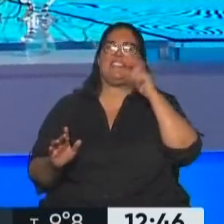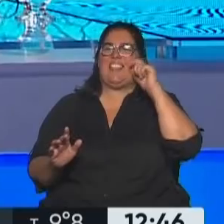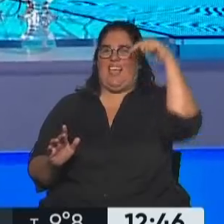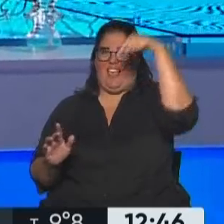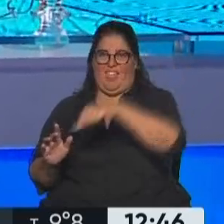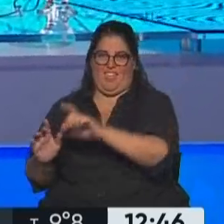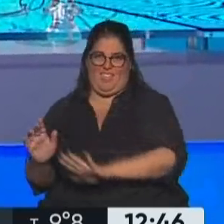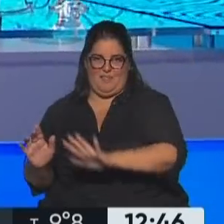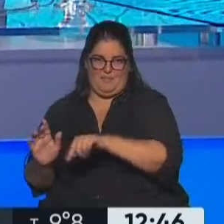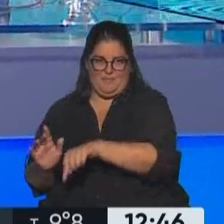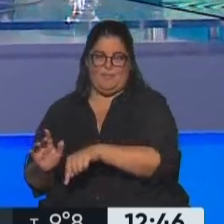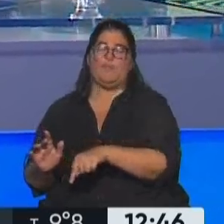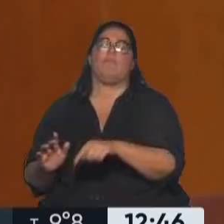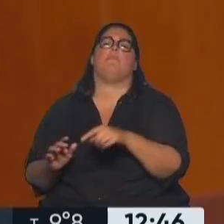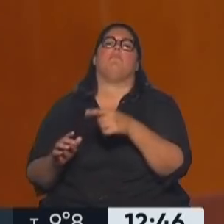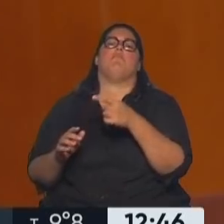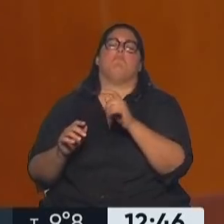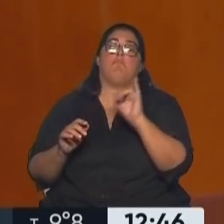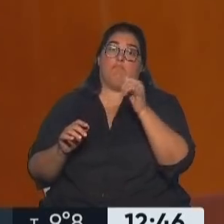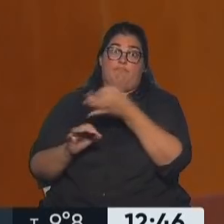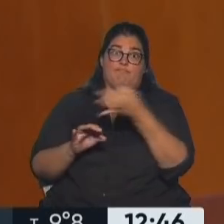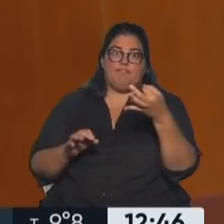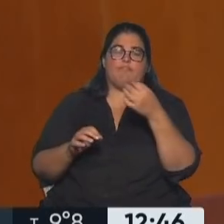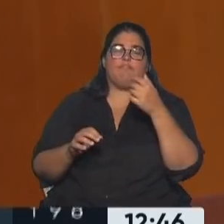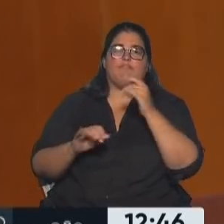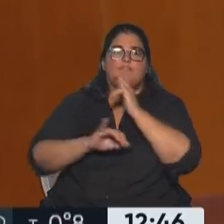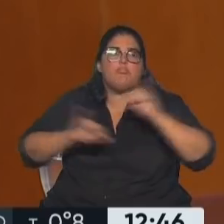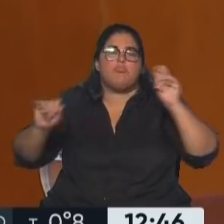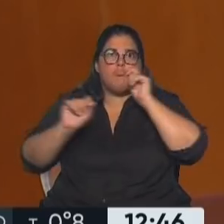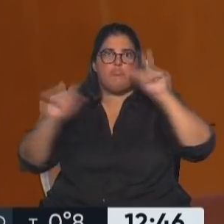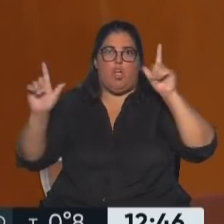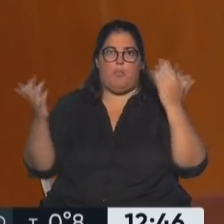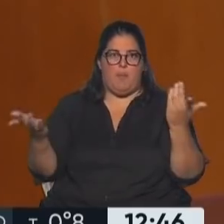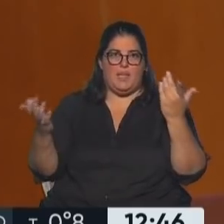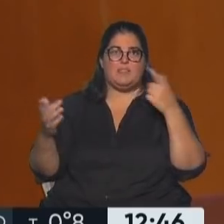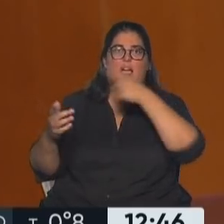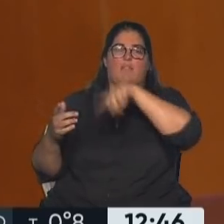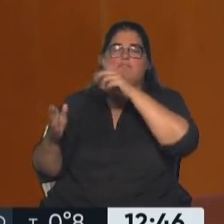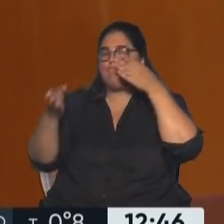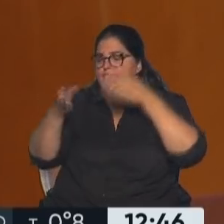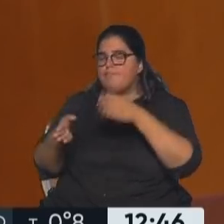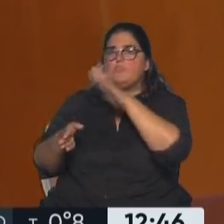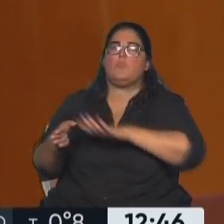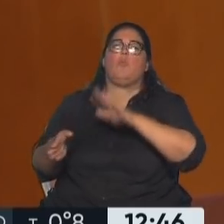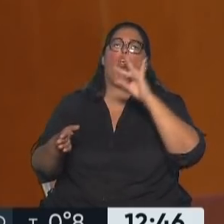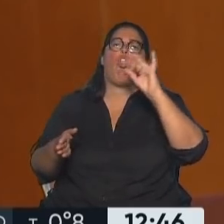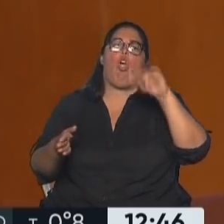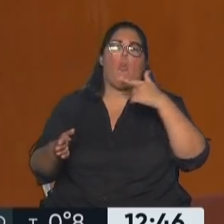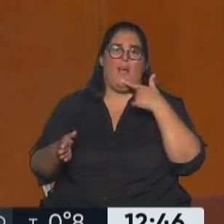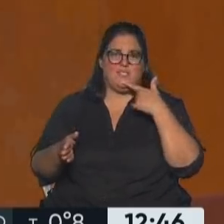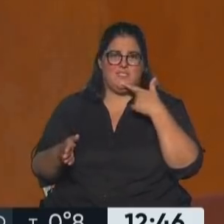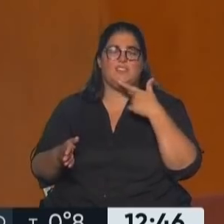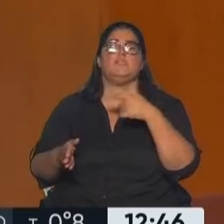Fue la sorpresa, de hecho, Sí, este claro. anuncio justamente de focalizarse en la región del Donbass, que decimos,